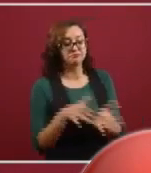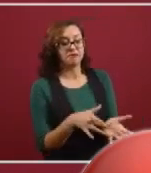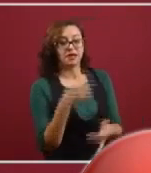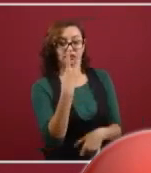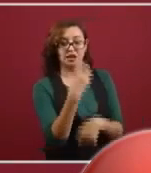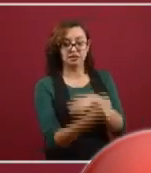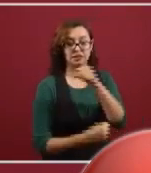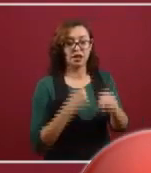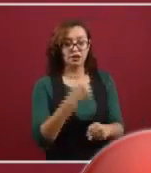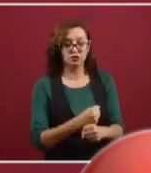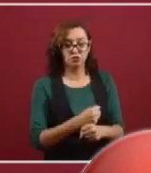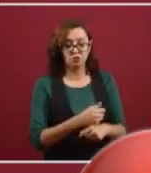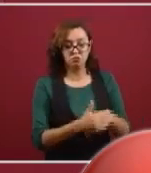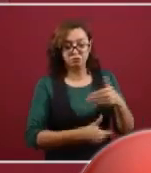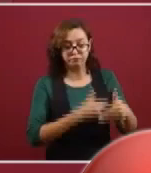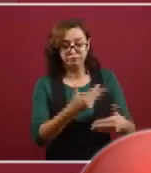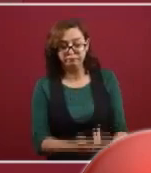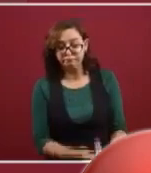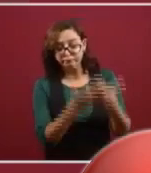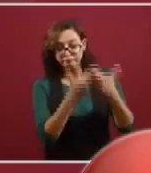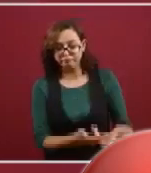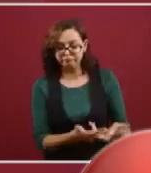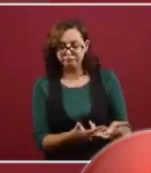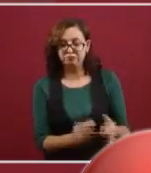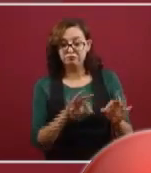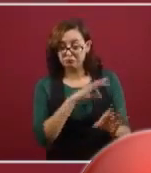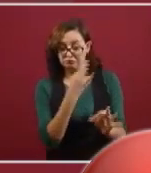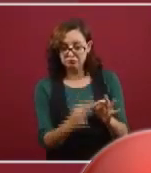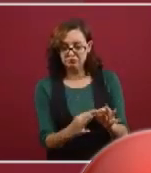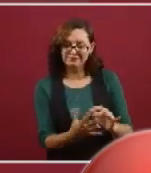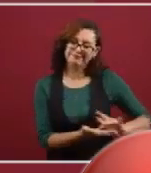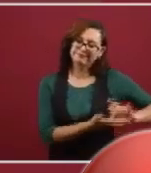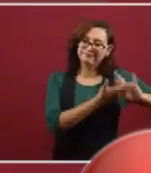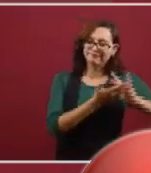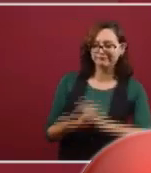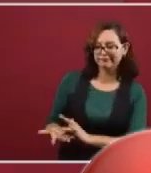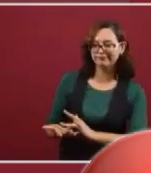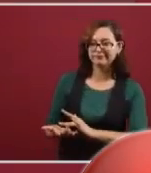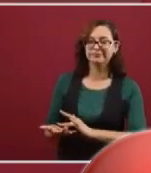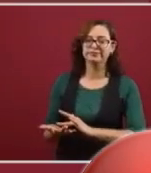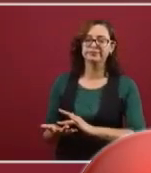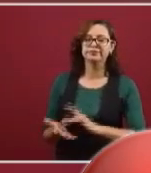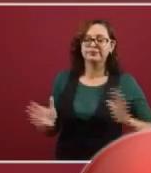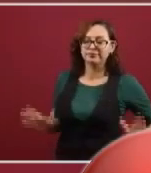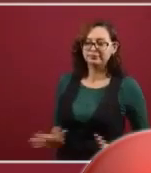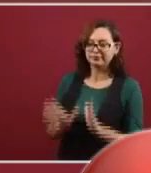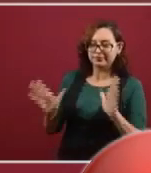aumente la producción y 3 años para